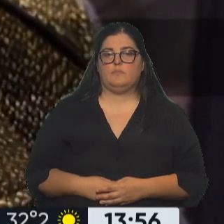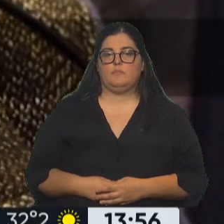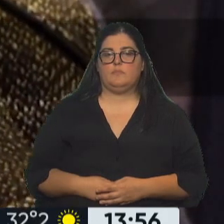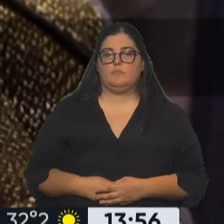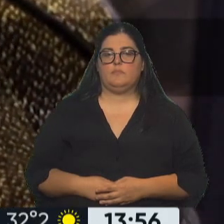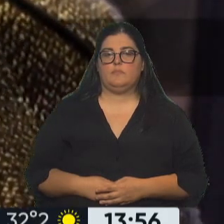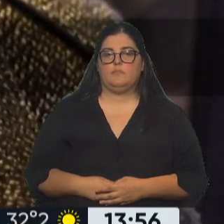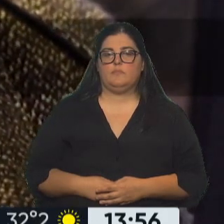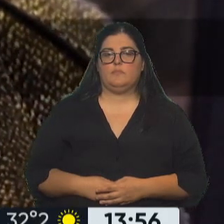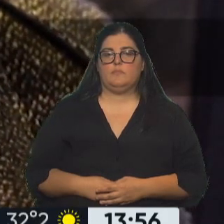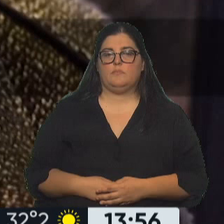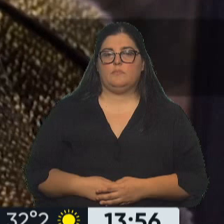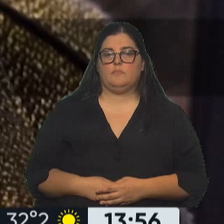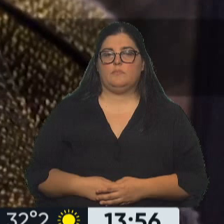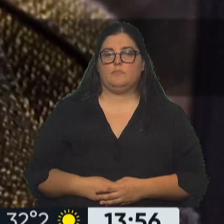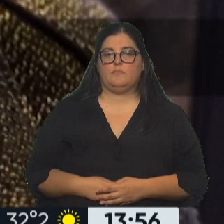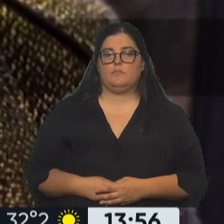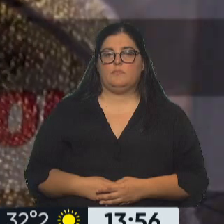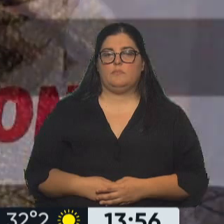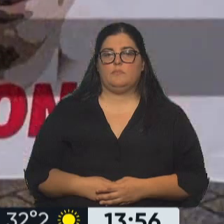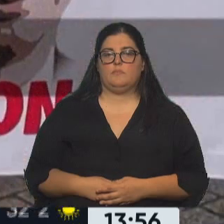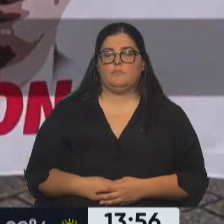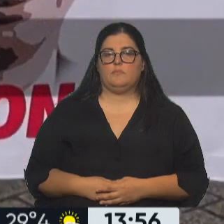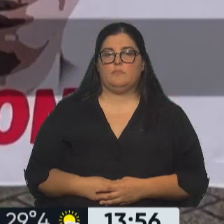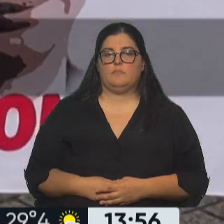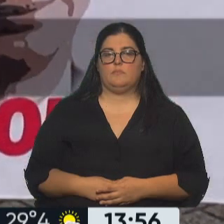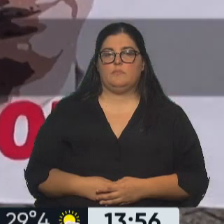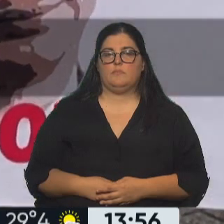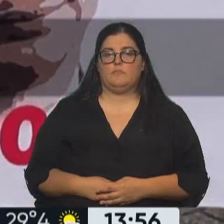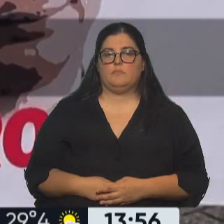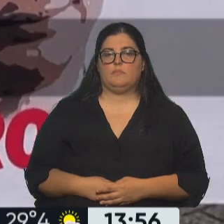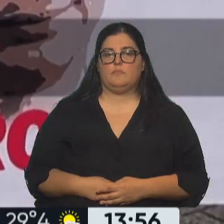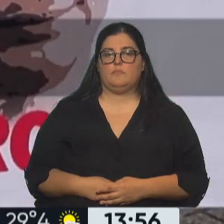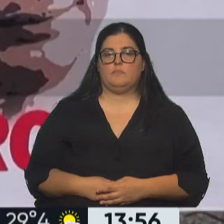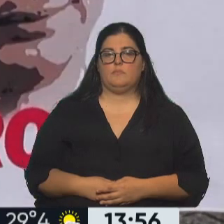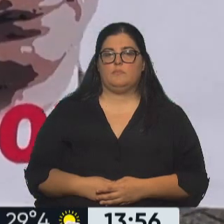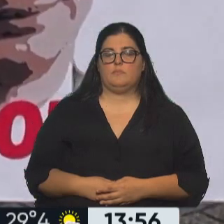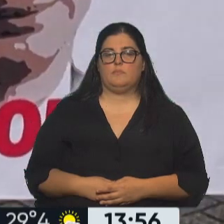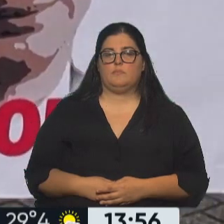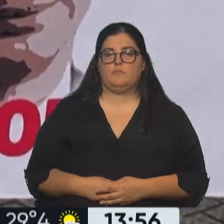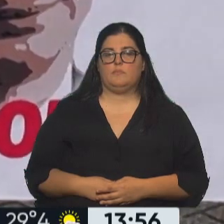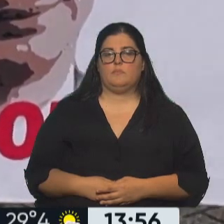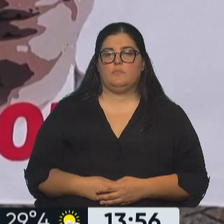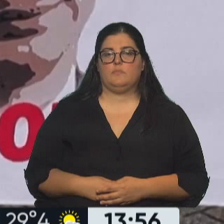plus longtemps alors qu'il y a plein de jeunes qui cherchent du boulot. Là j'avoue que ça me dépasse ça.